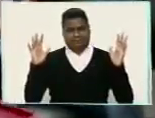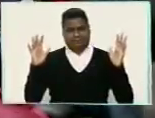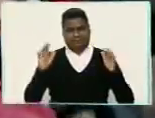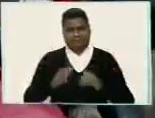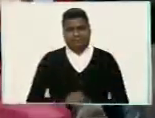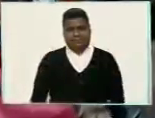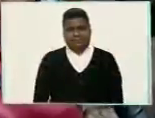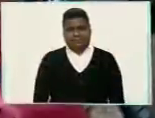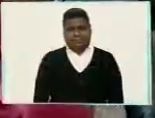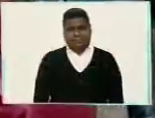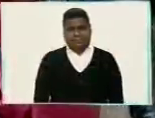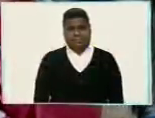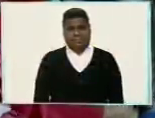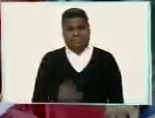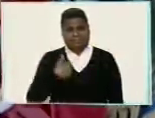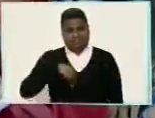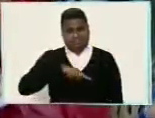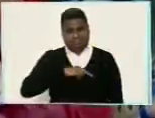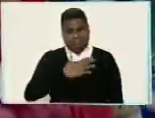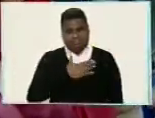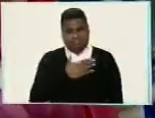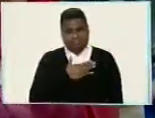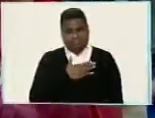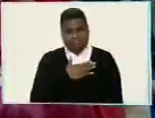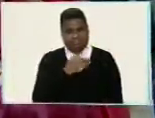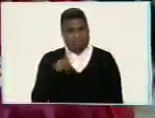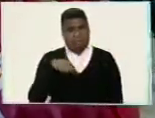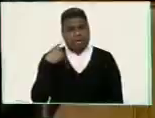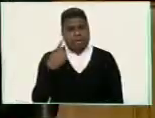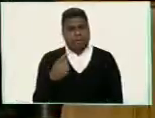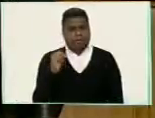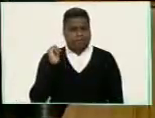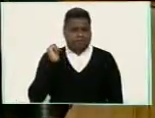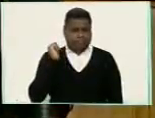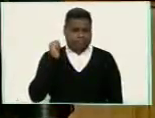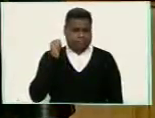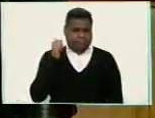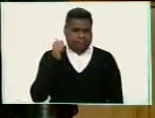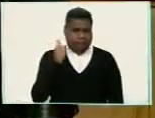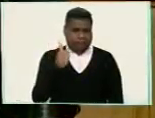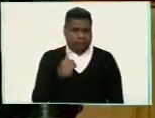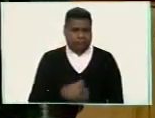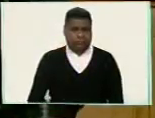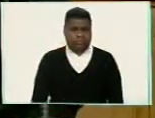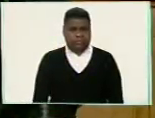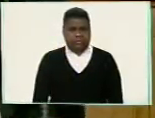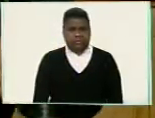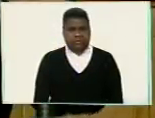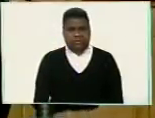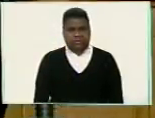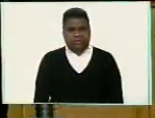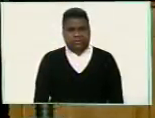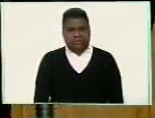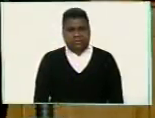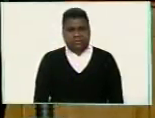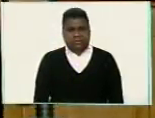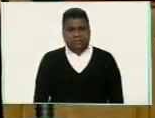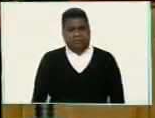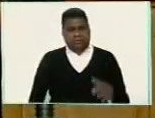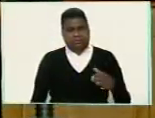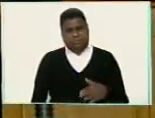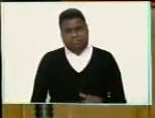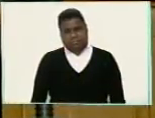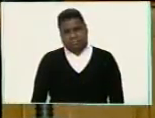estuvimos luego de la entrega o de la ida de